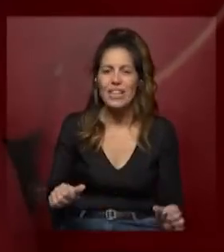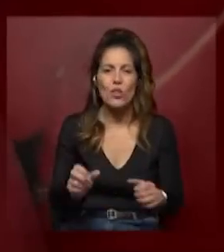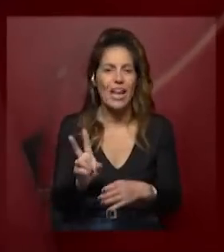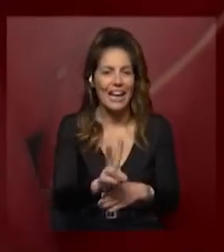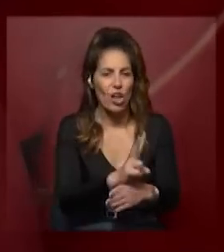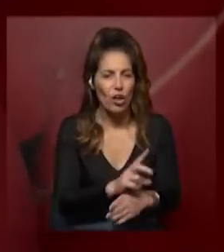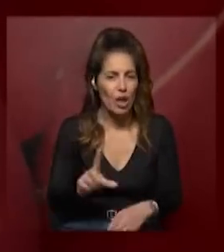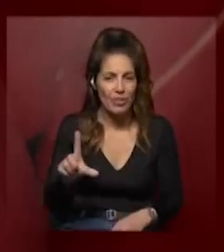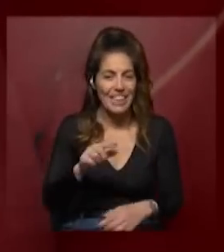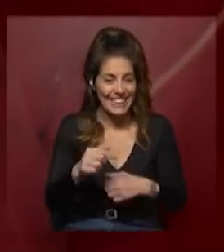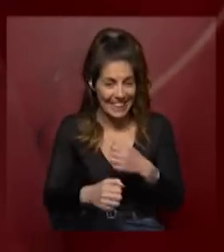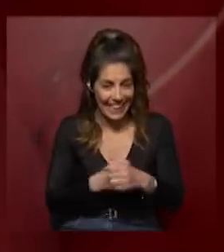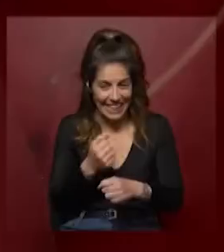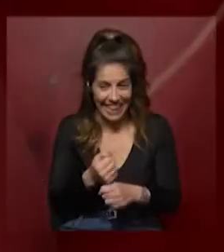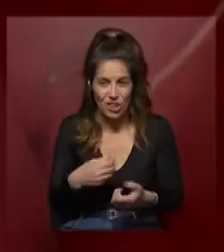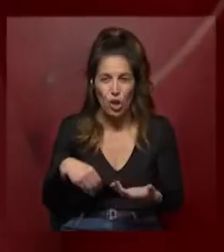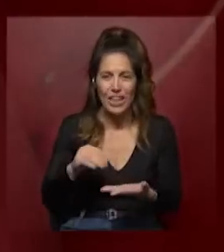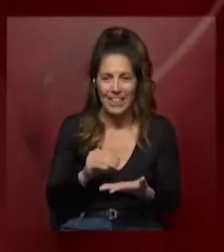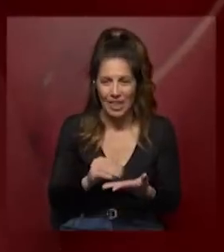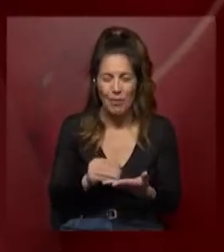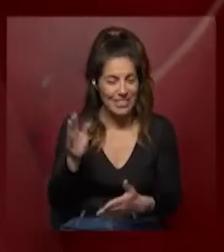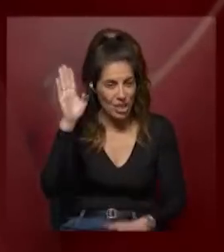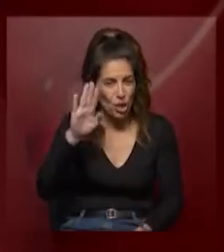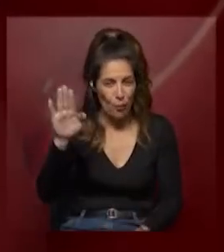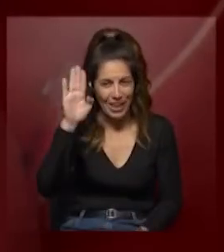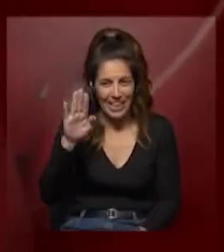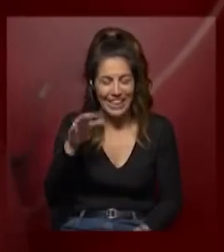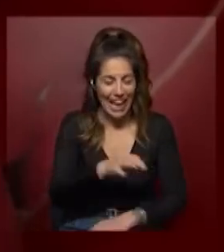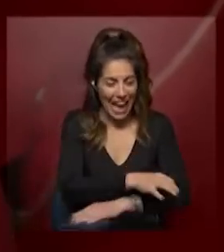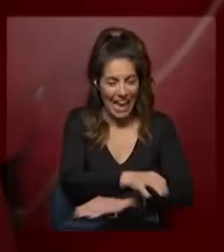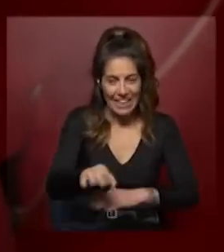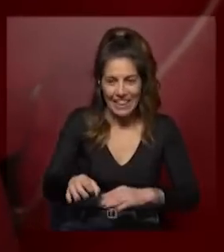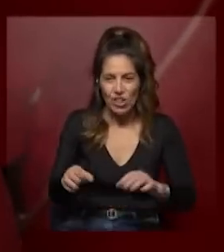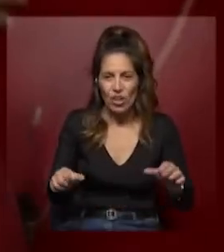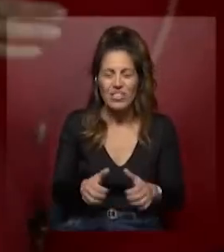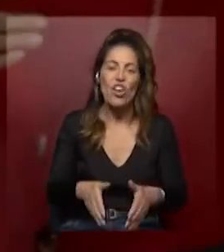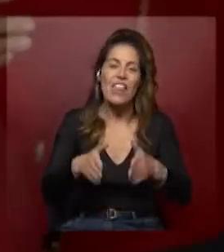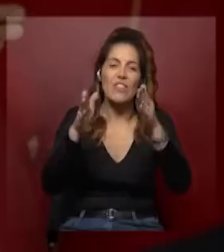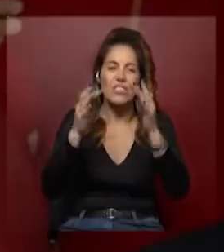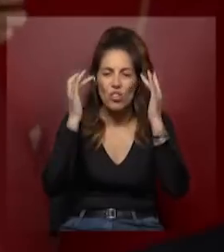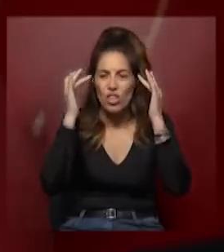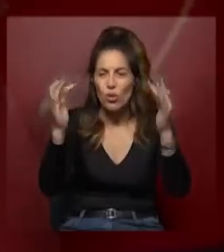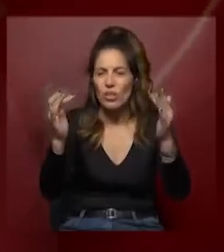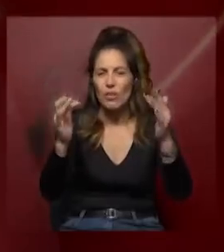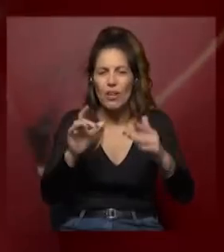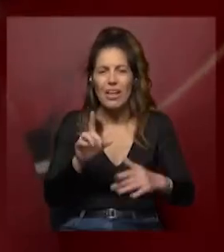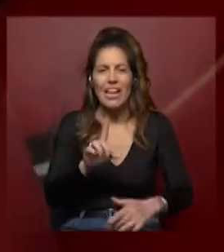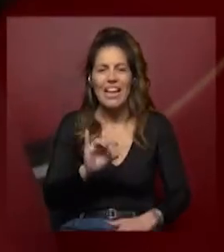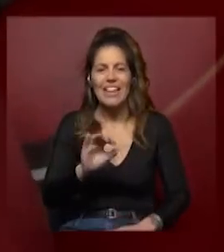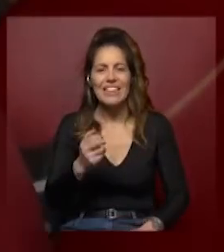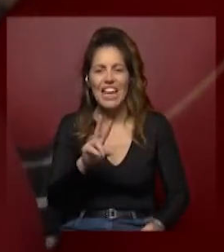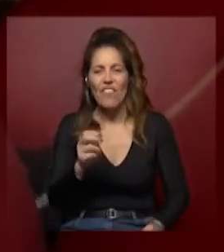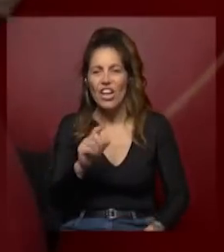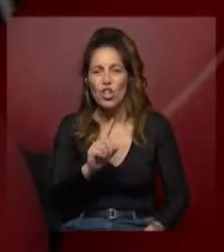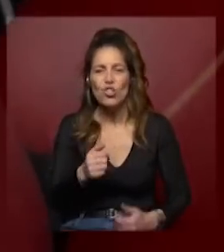el Liceo y este año que además se homenajea a arquitectos que hicieron edificios educativos el el llva no se abre